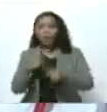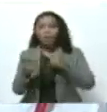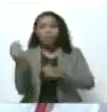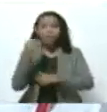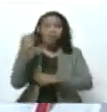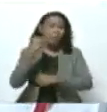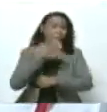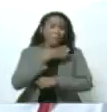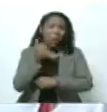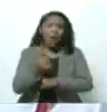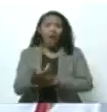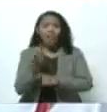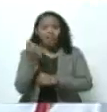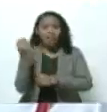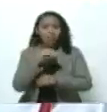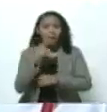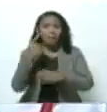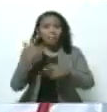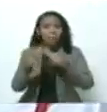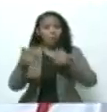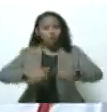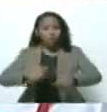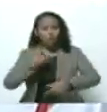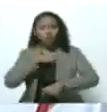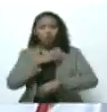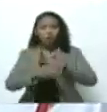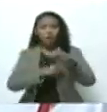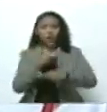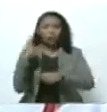mejorar, pero el esfuerzo gigantesco que estamos haciendo,